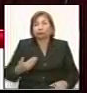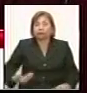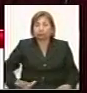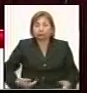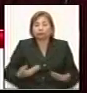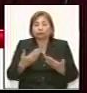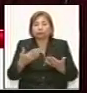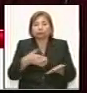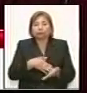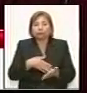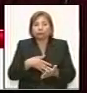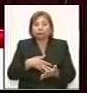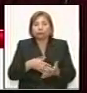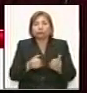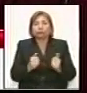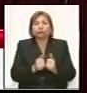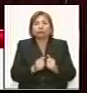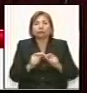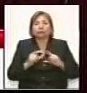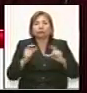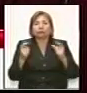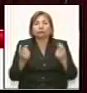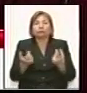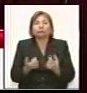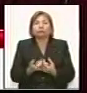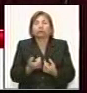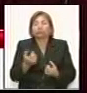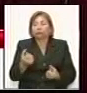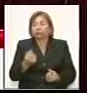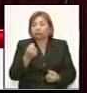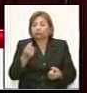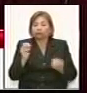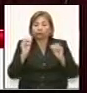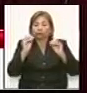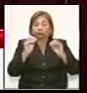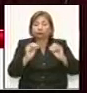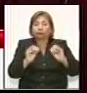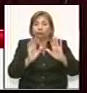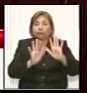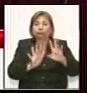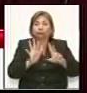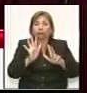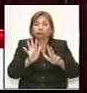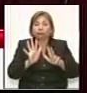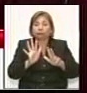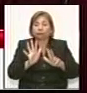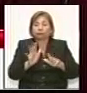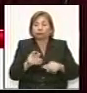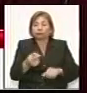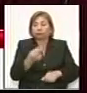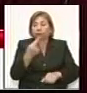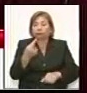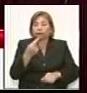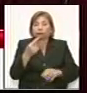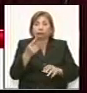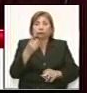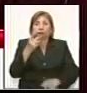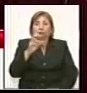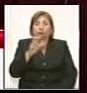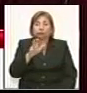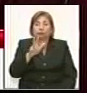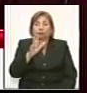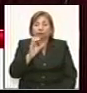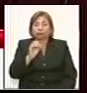era muy débil, con un partido que logró colocar 18 solamente, 18 de